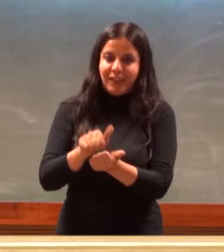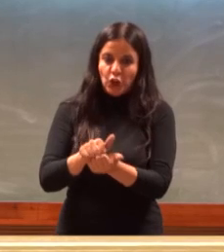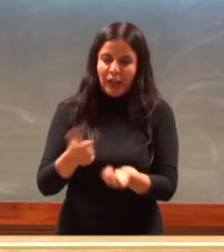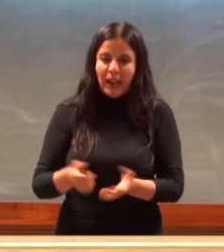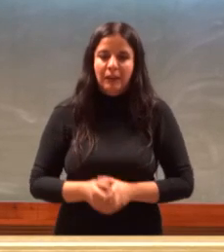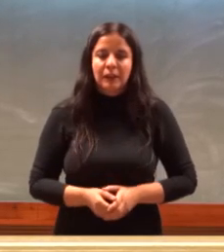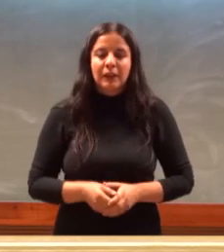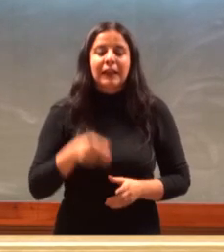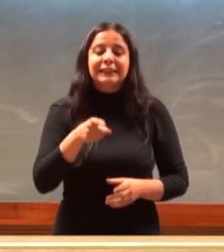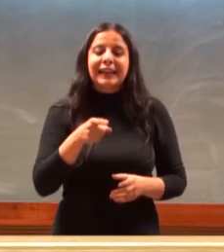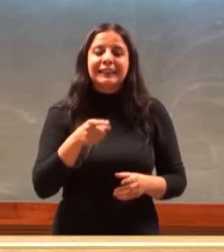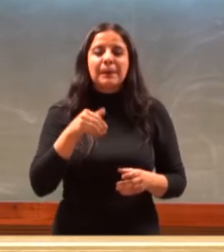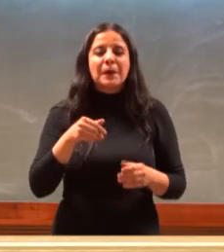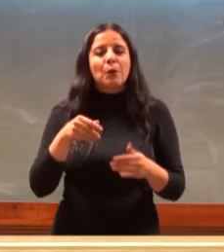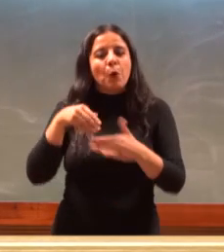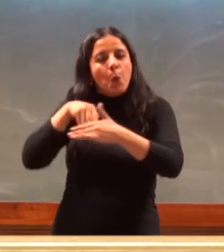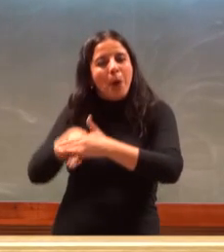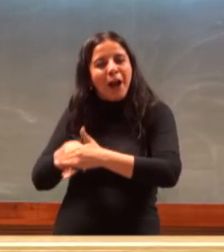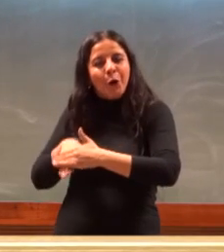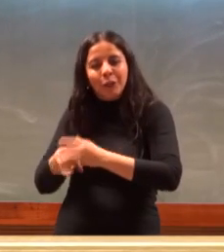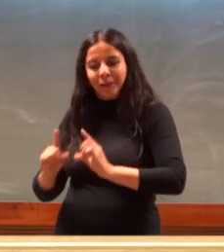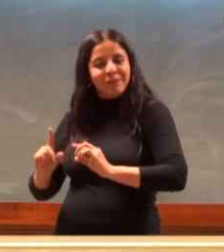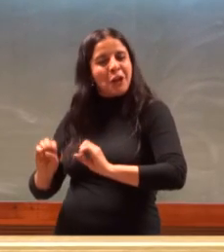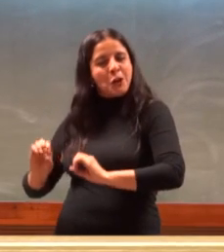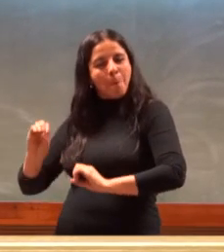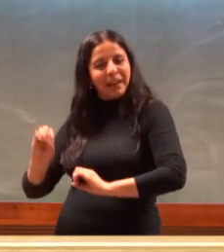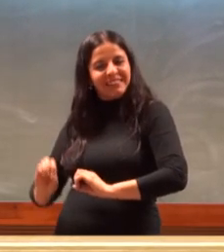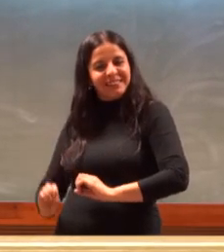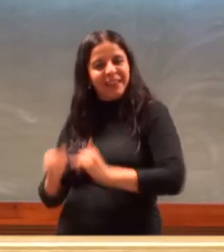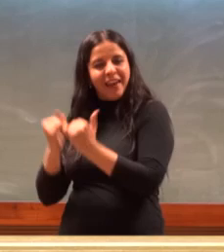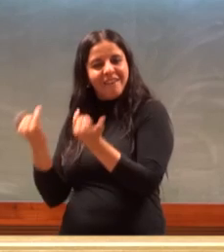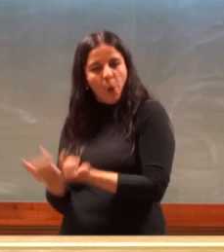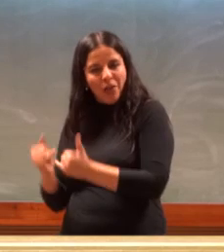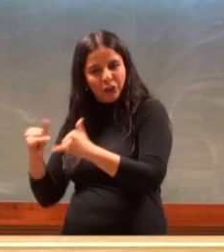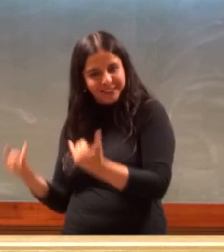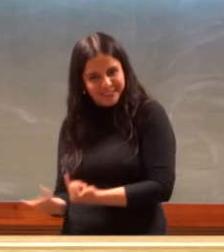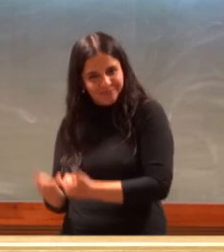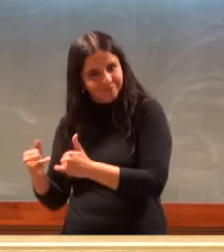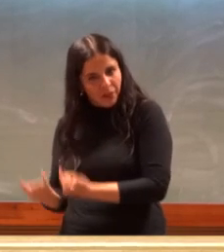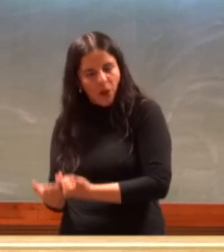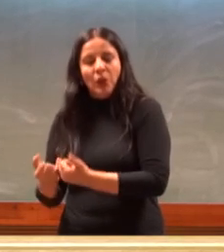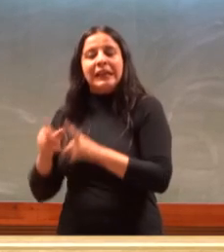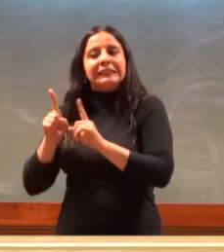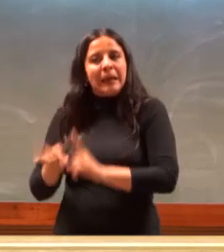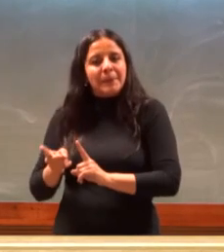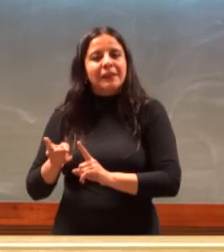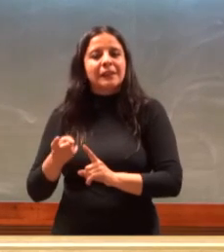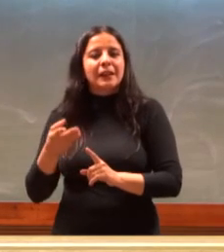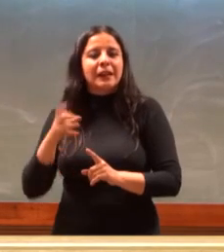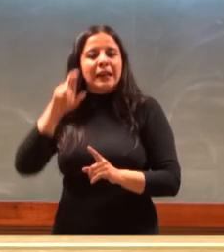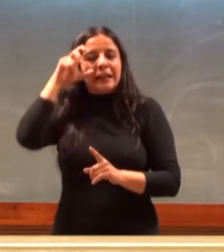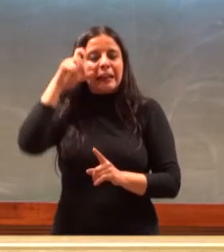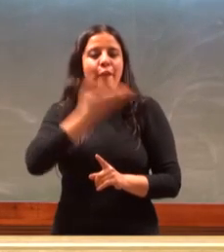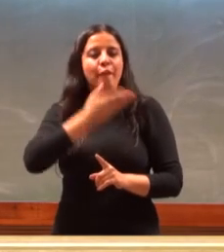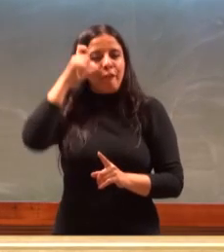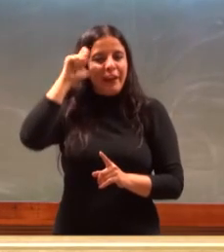un banco de especialistas y evaluadores para proyectos de investigación para para referat de publicaciones especializadas para el tratamiento de